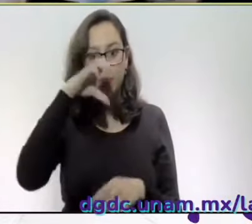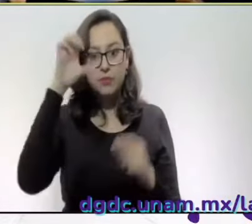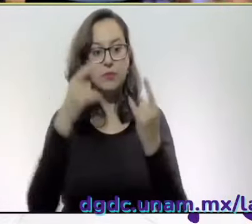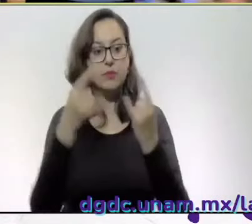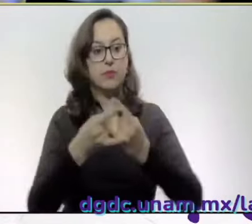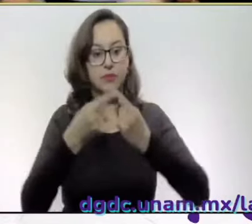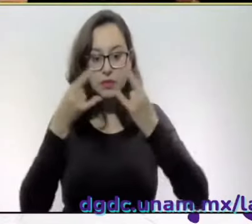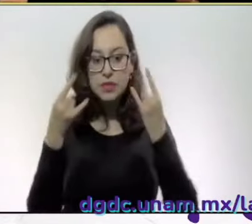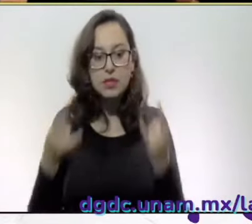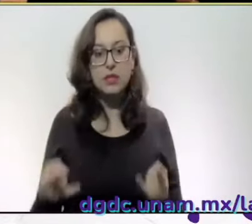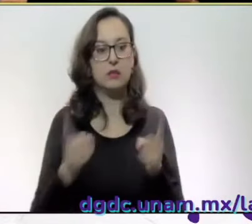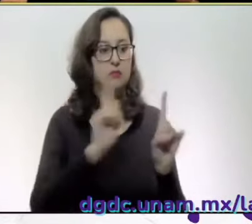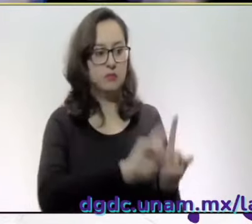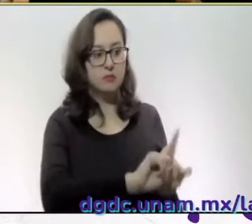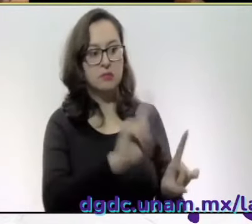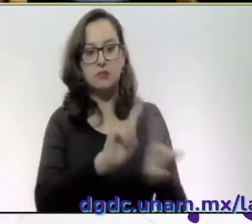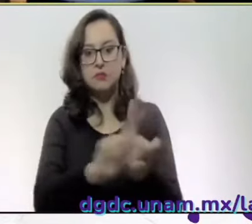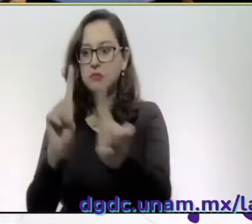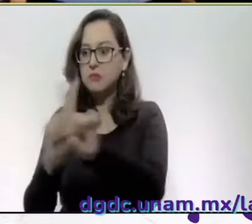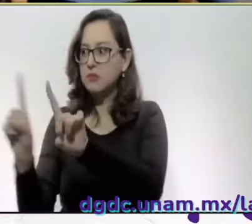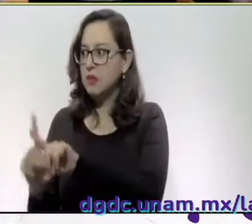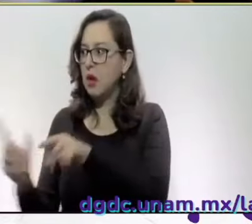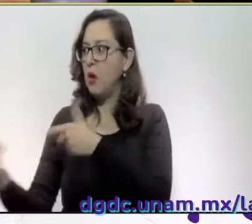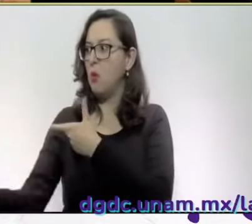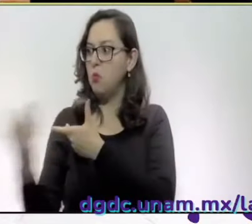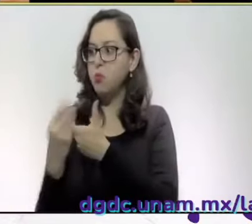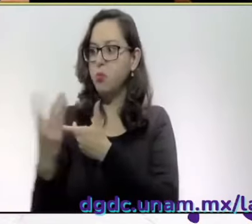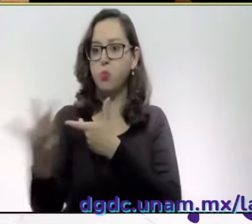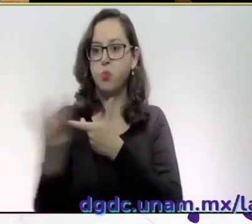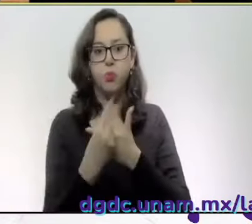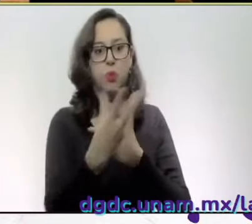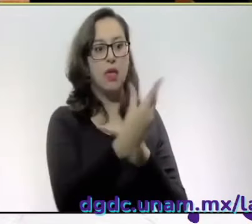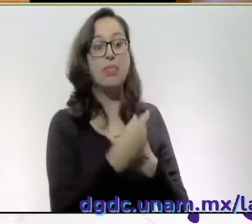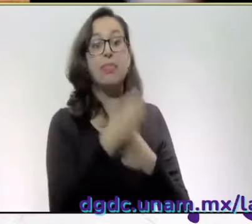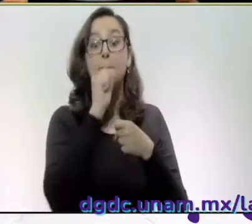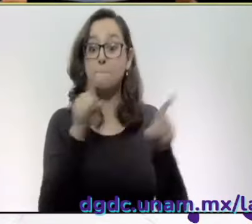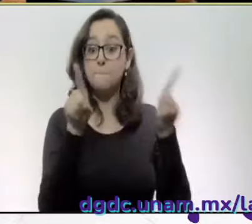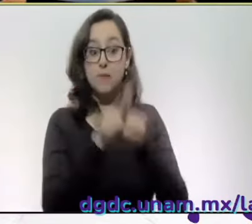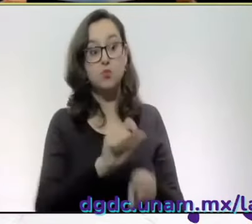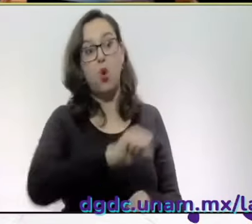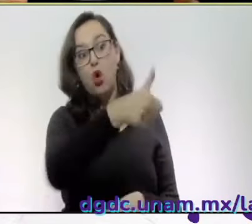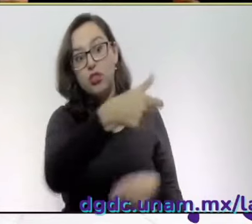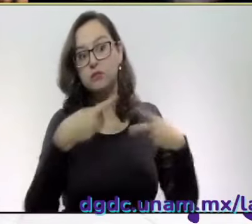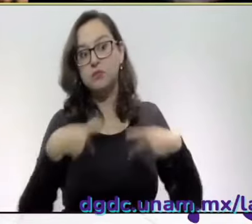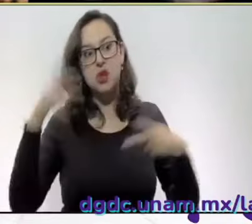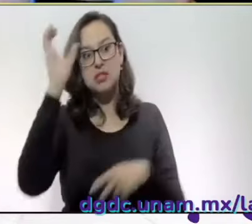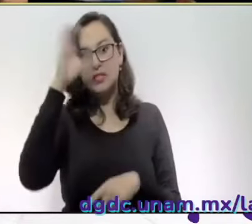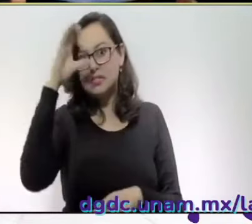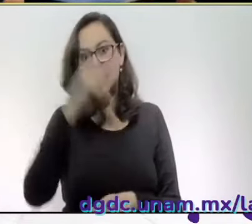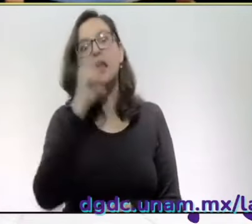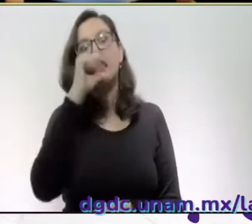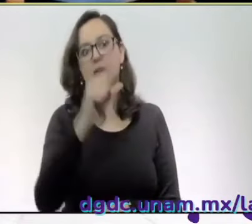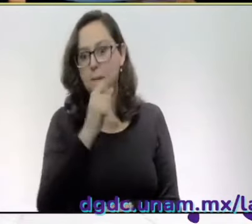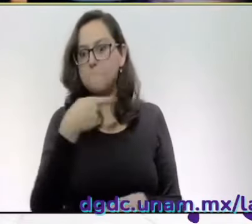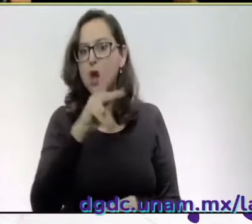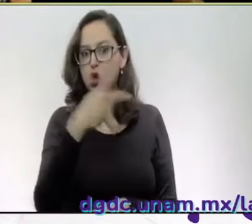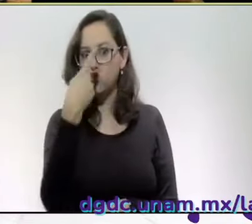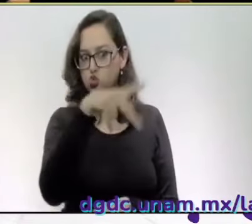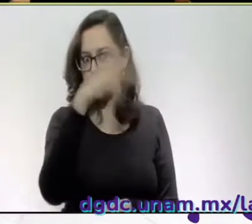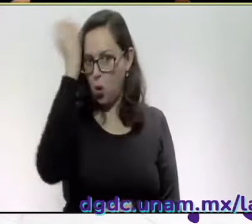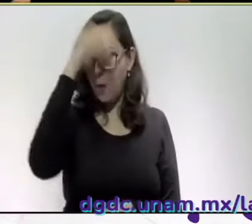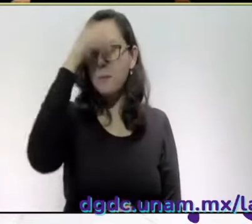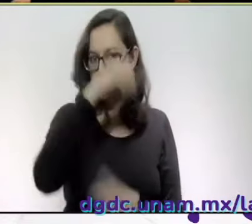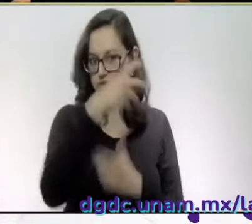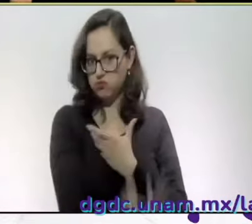o incluyendo a diversas voces, incluidas las no científicas. Si pensamos, por ejemplo, en cambio climático, es muy